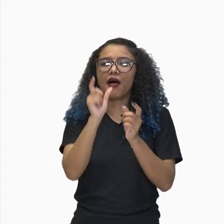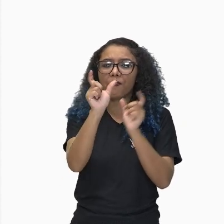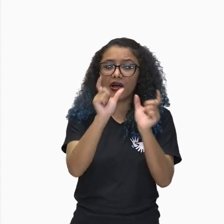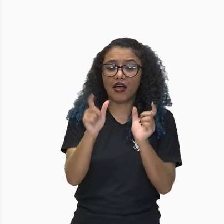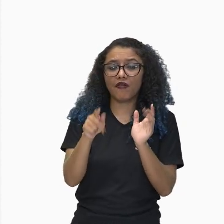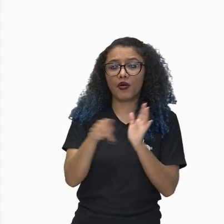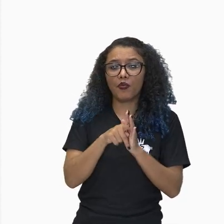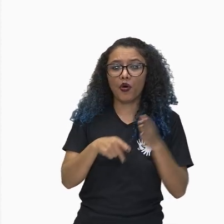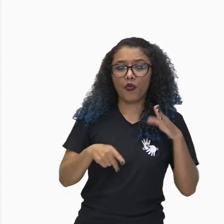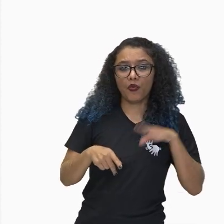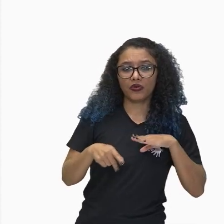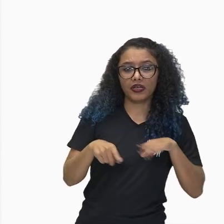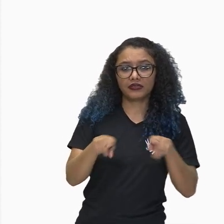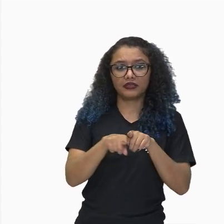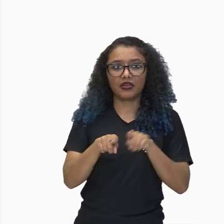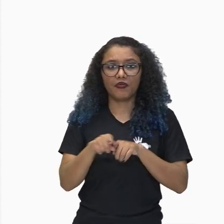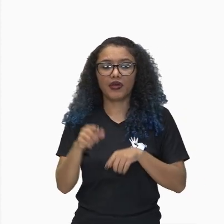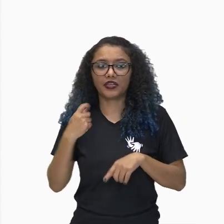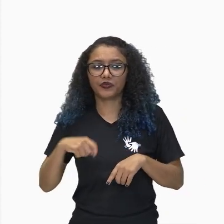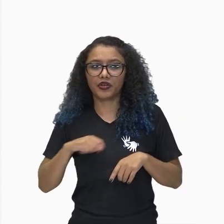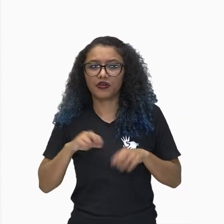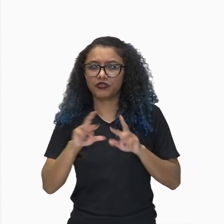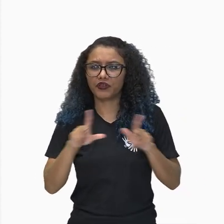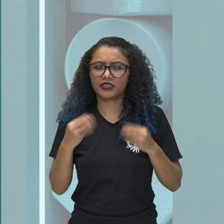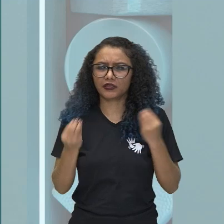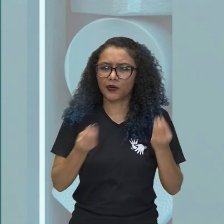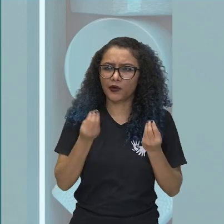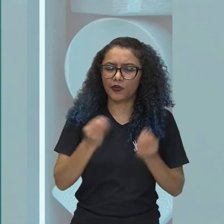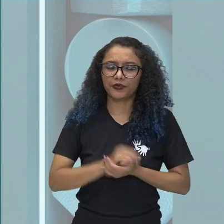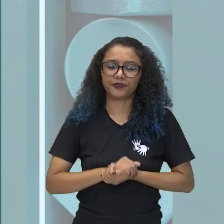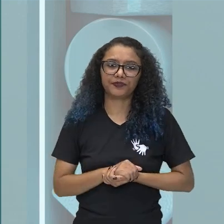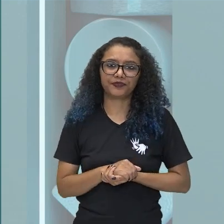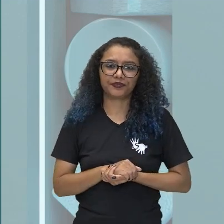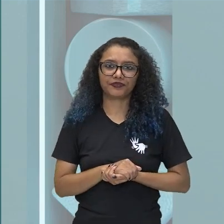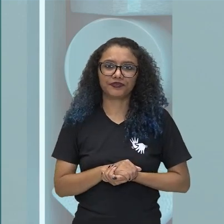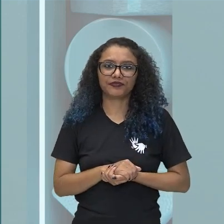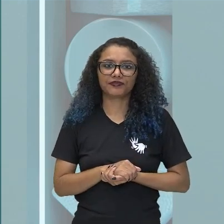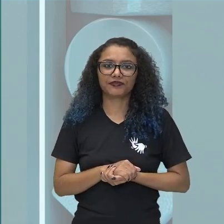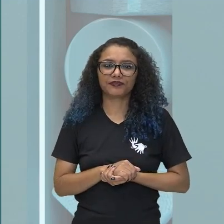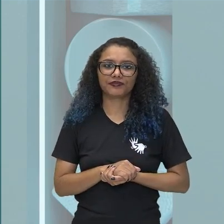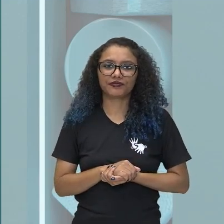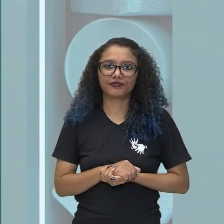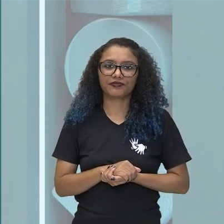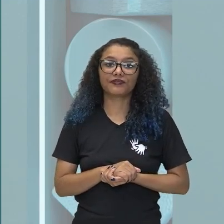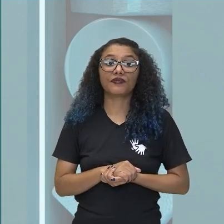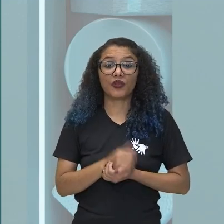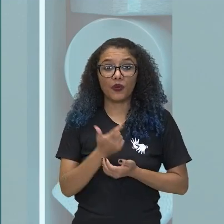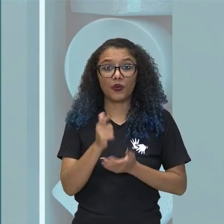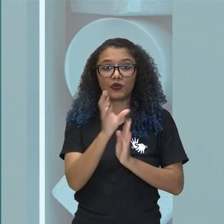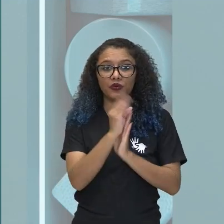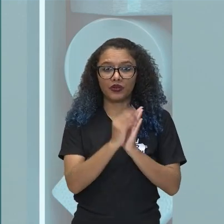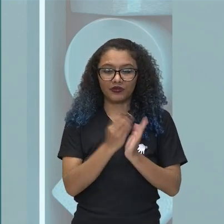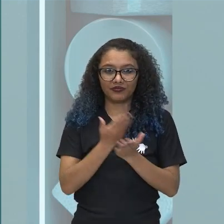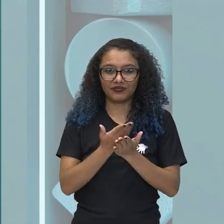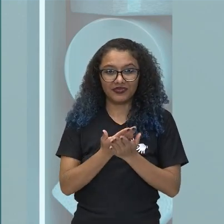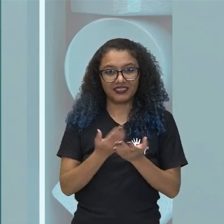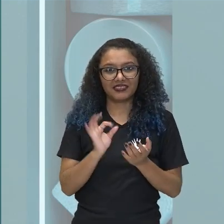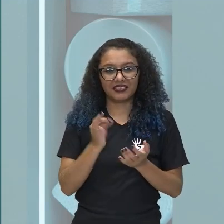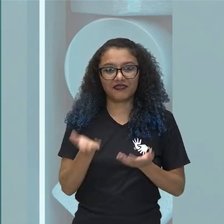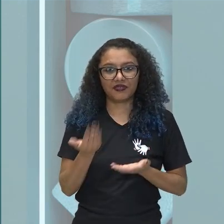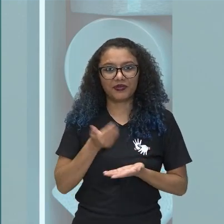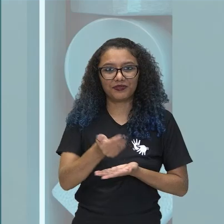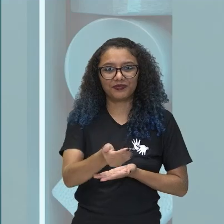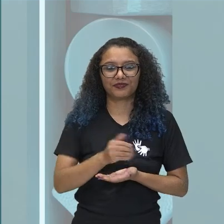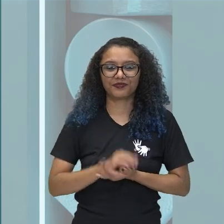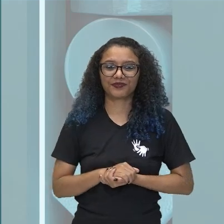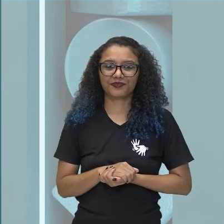língua portuguesa e língua espanhola, mas um contenido para estudar. Então,